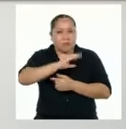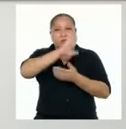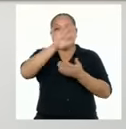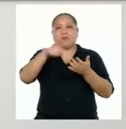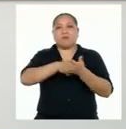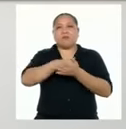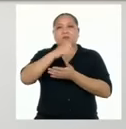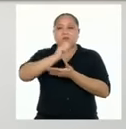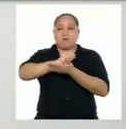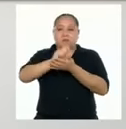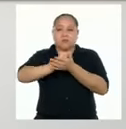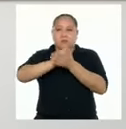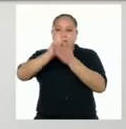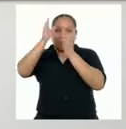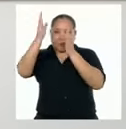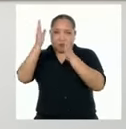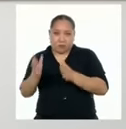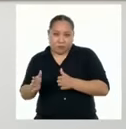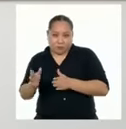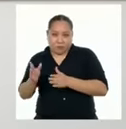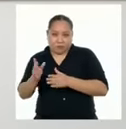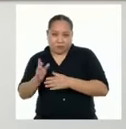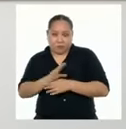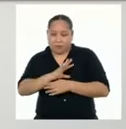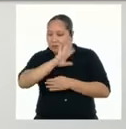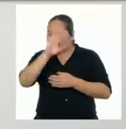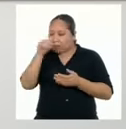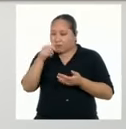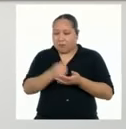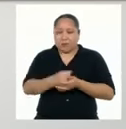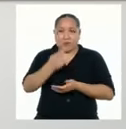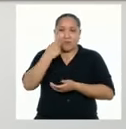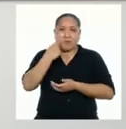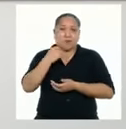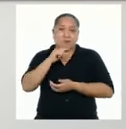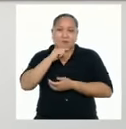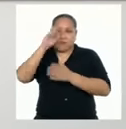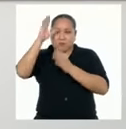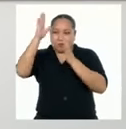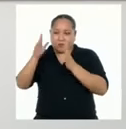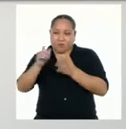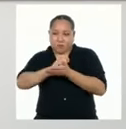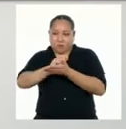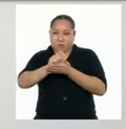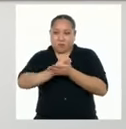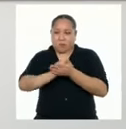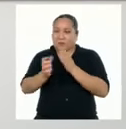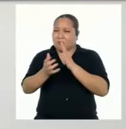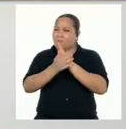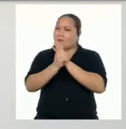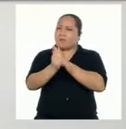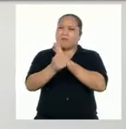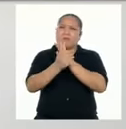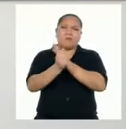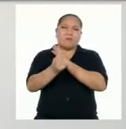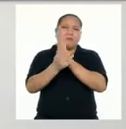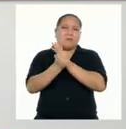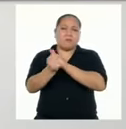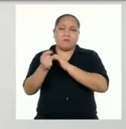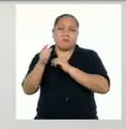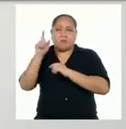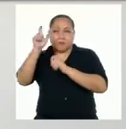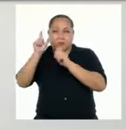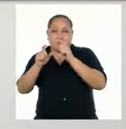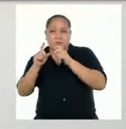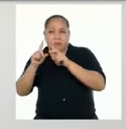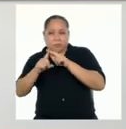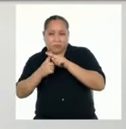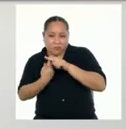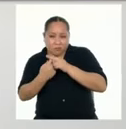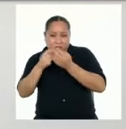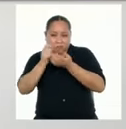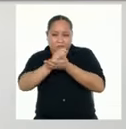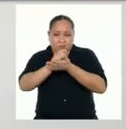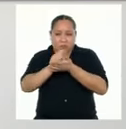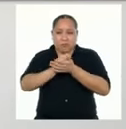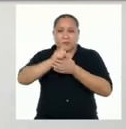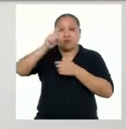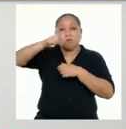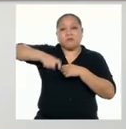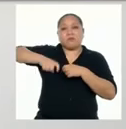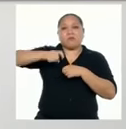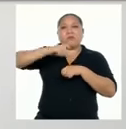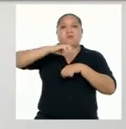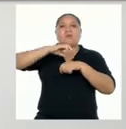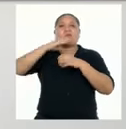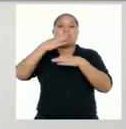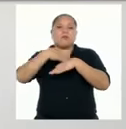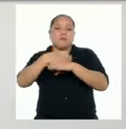las escritoras y todos los escritores, los expertos y los que recién empiezan, necesitan